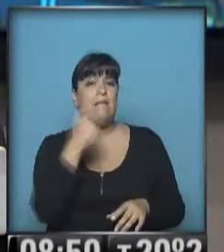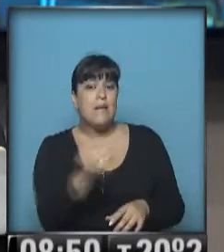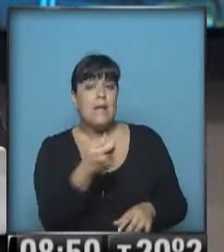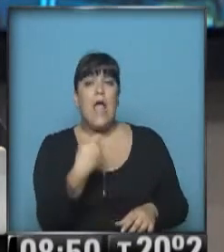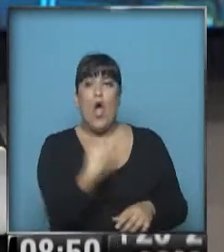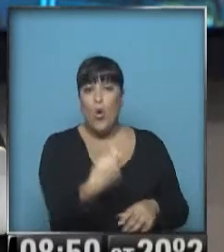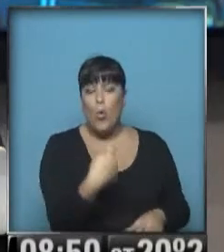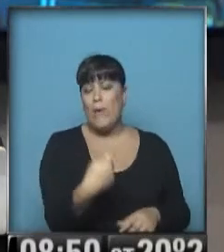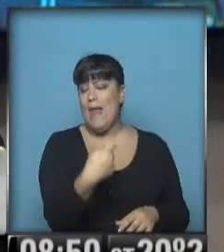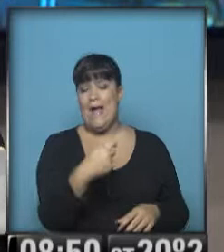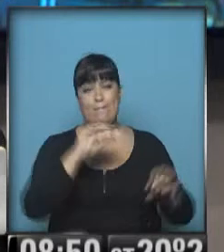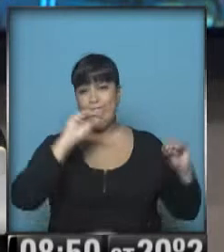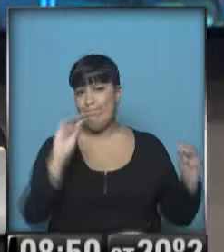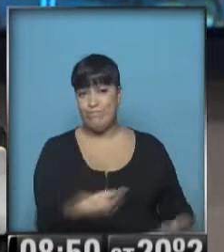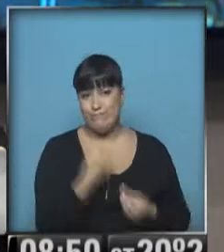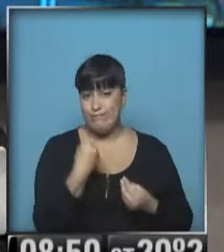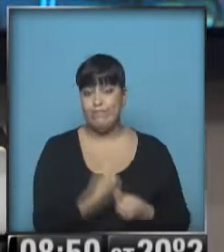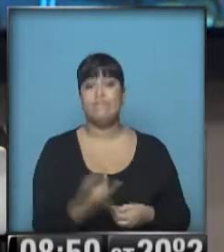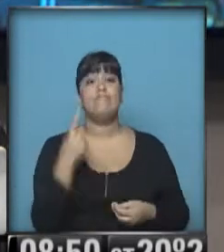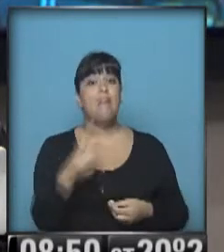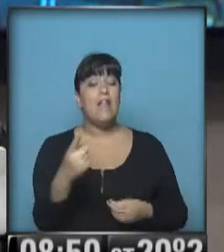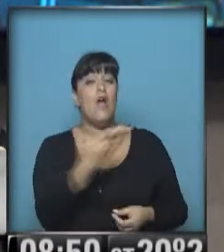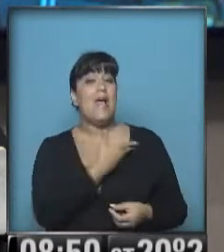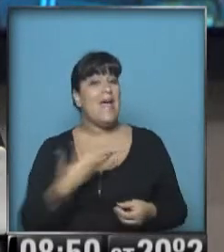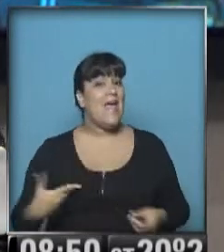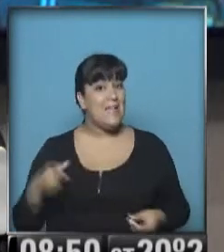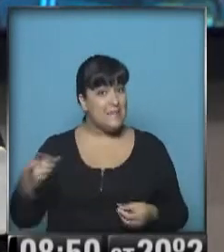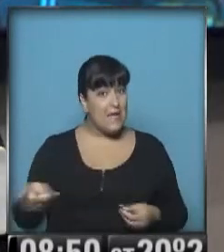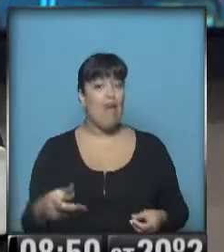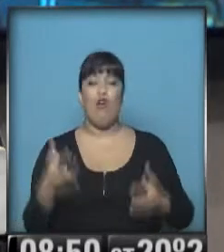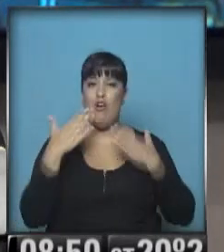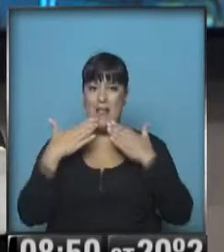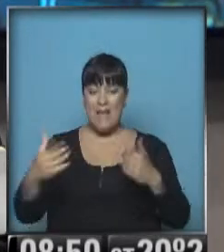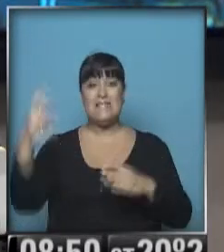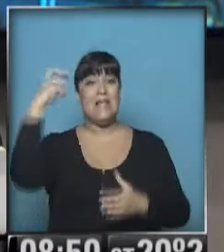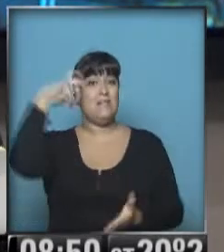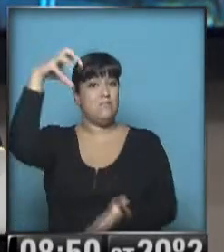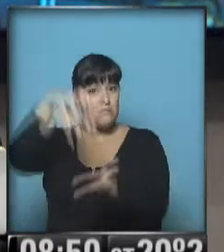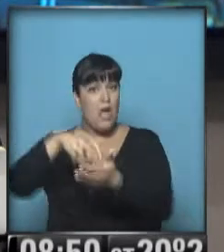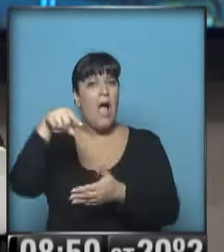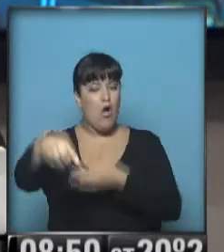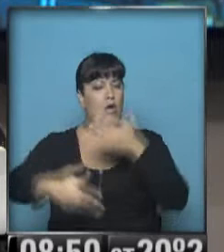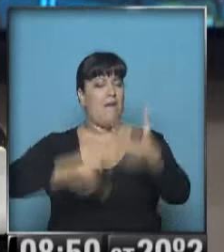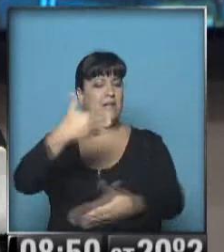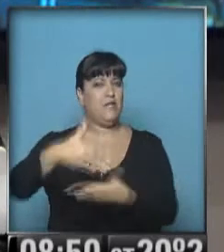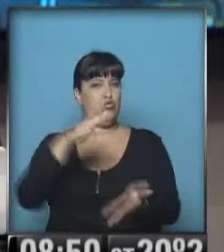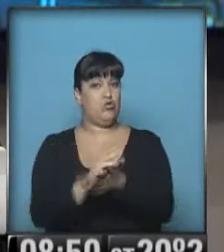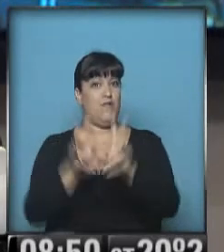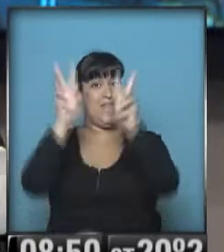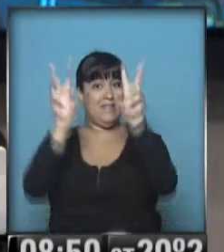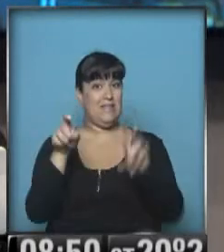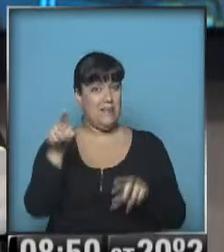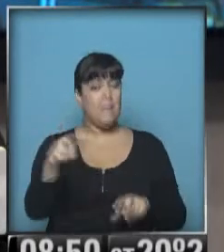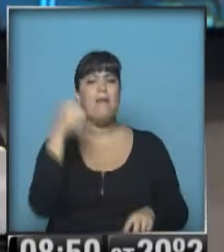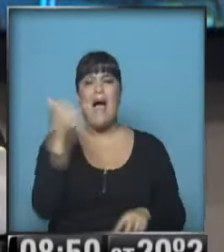no pudo tampoco jubilarse el estado por intermedio del congreso nacional está avanzando con este tema y hay un